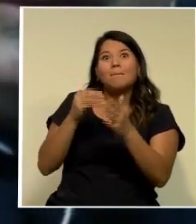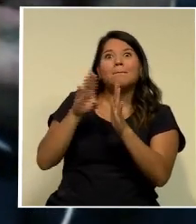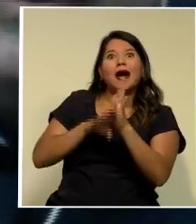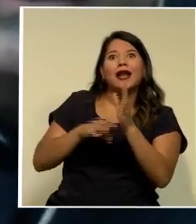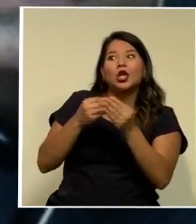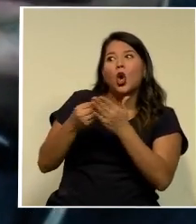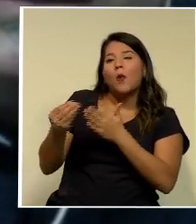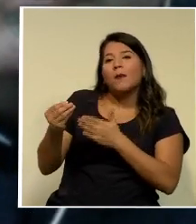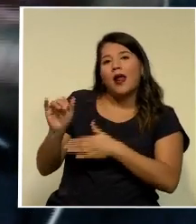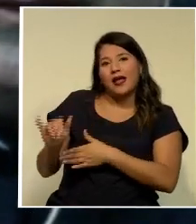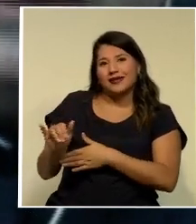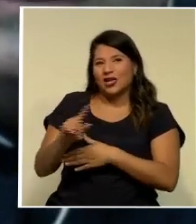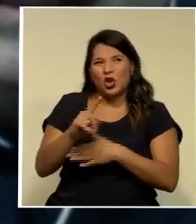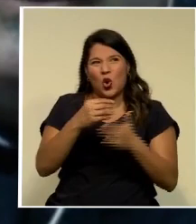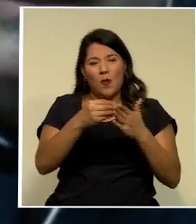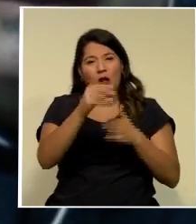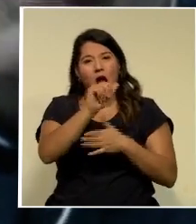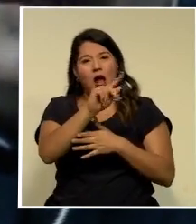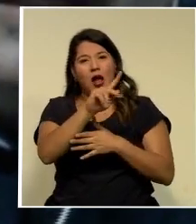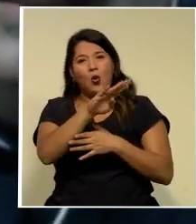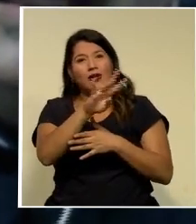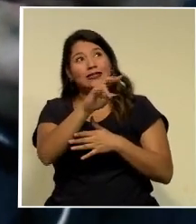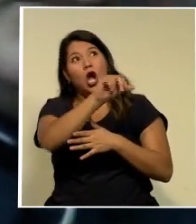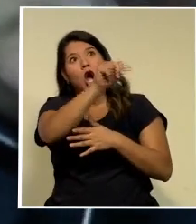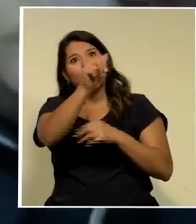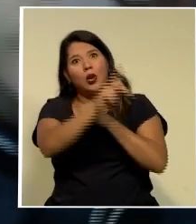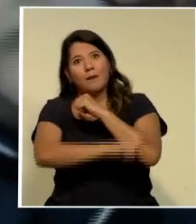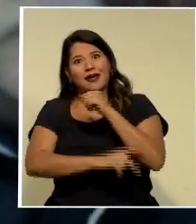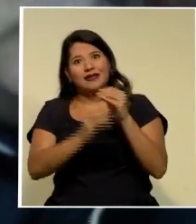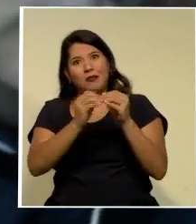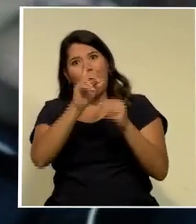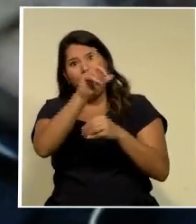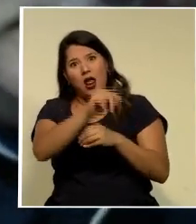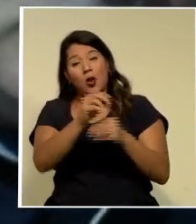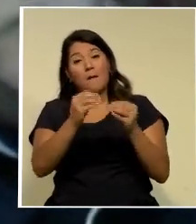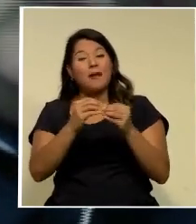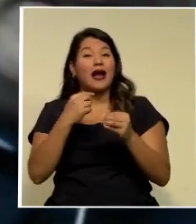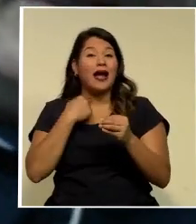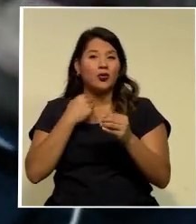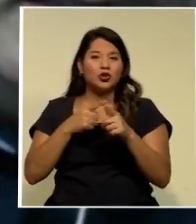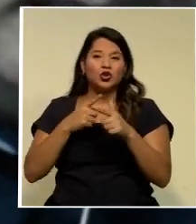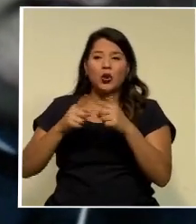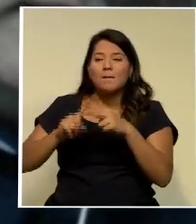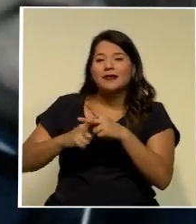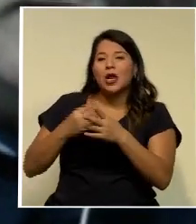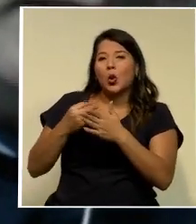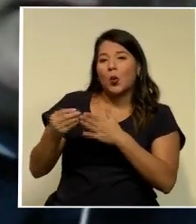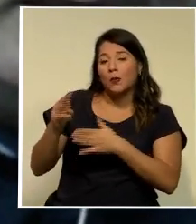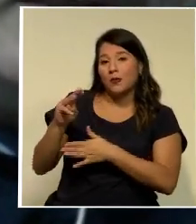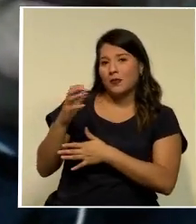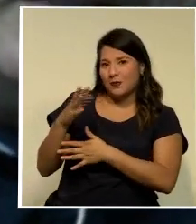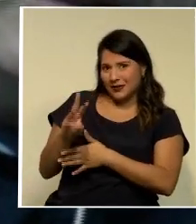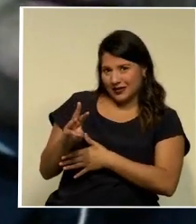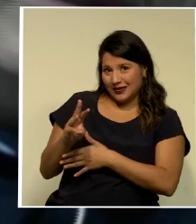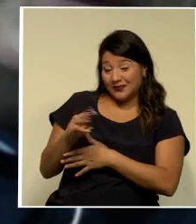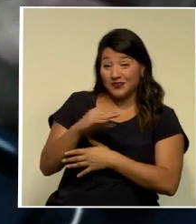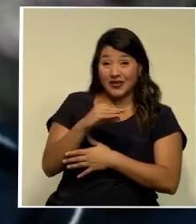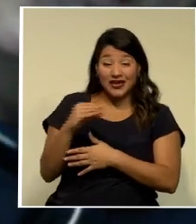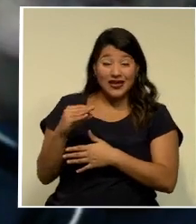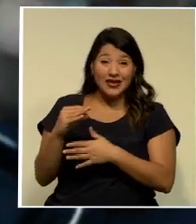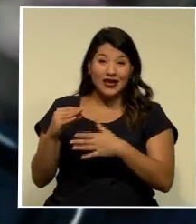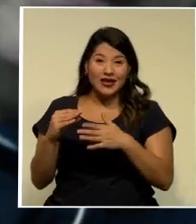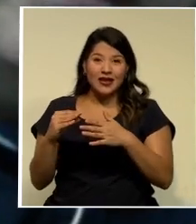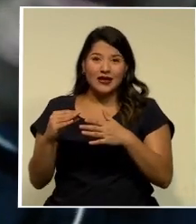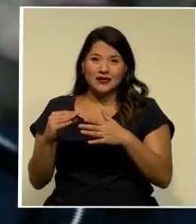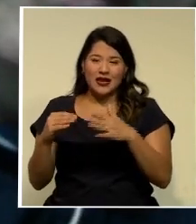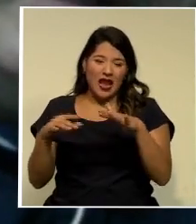digamos, AK-47 y municiones trayéndolas desde afuera. Y por supuesto, lo que dices tú, ¿verdad? Las bases de la guerrilla, en casi todos esos tipos